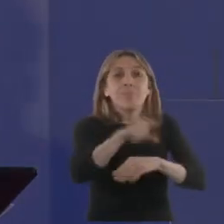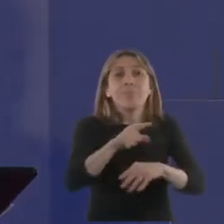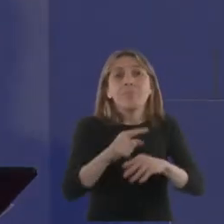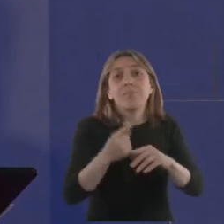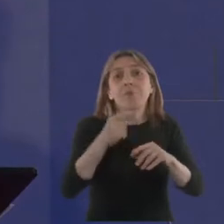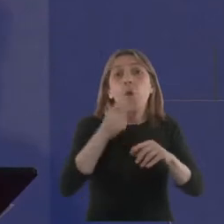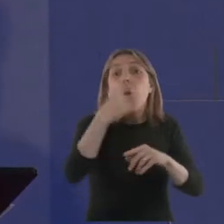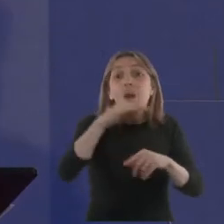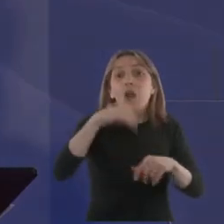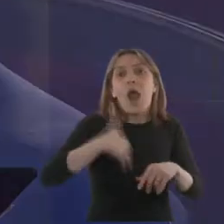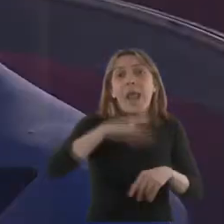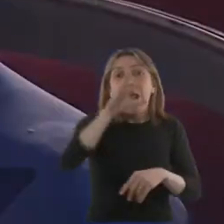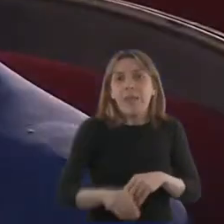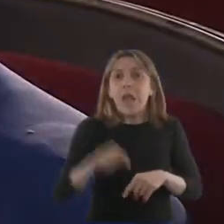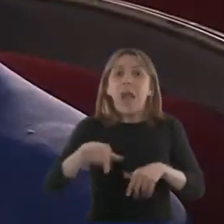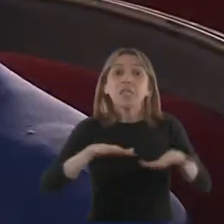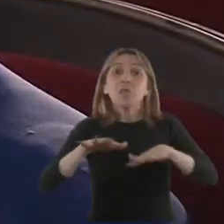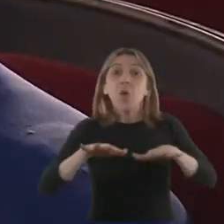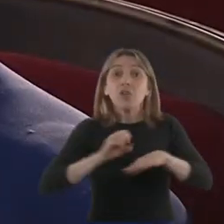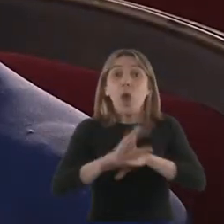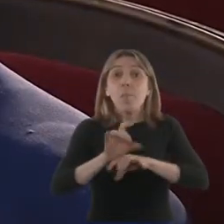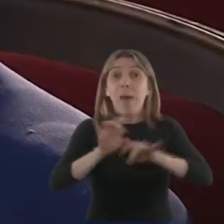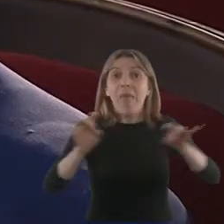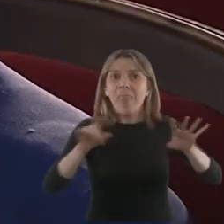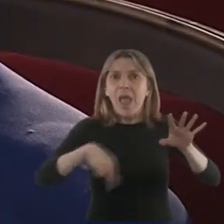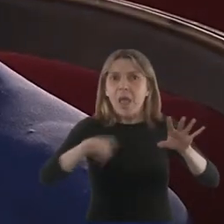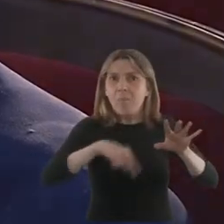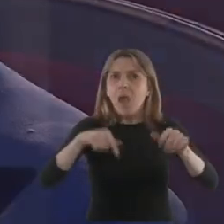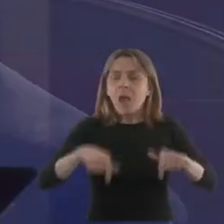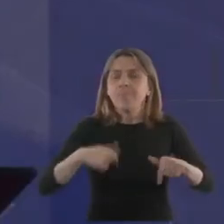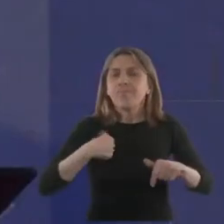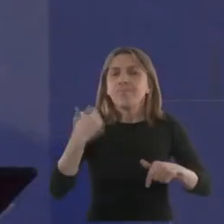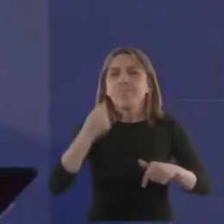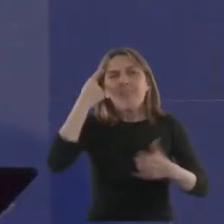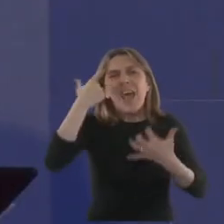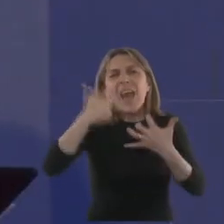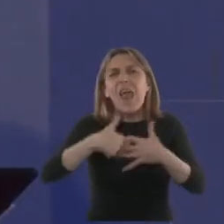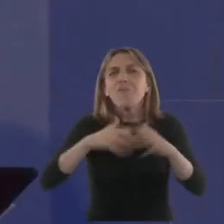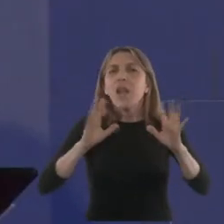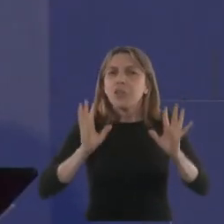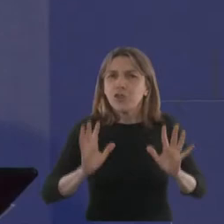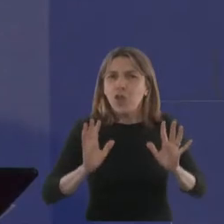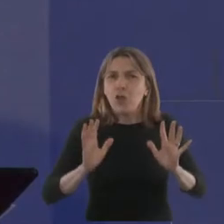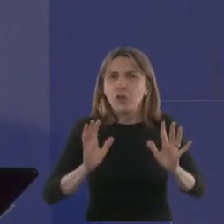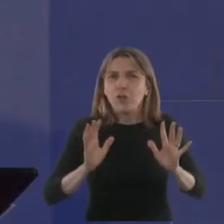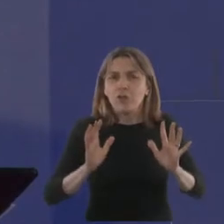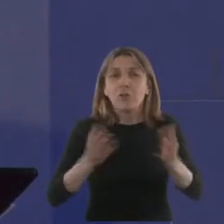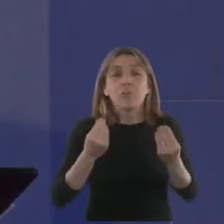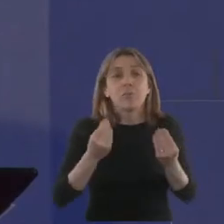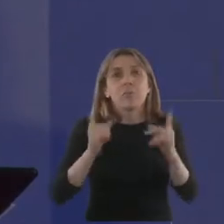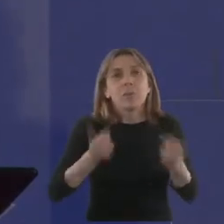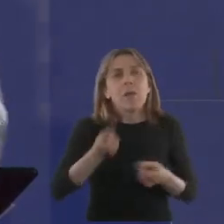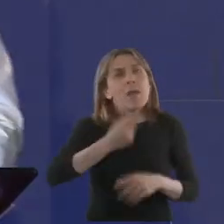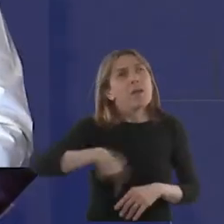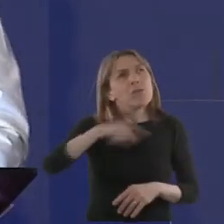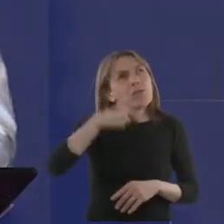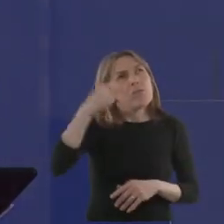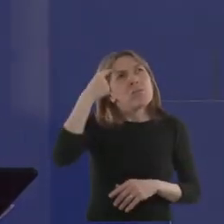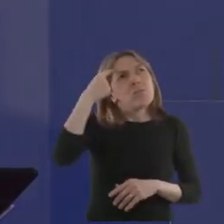de pandemia, me parece muy importante reflexionar de esto y ponernos a